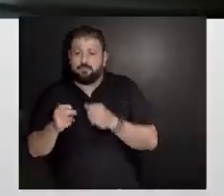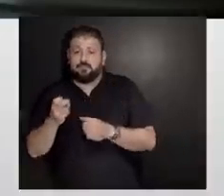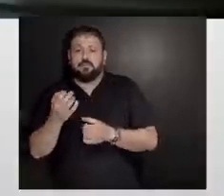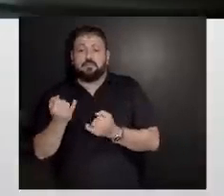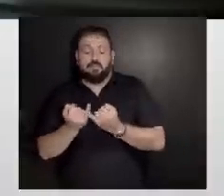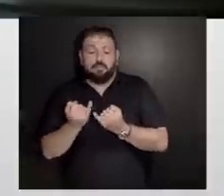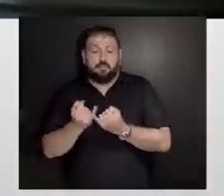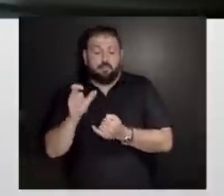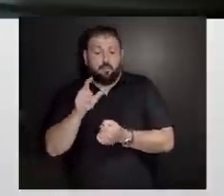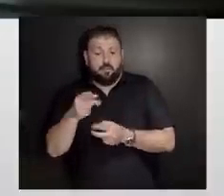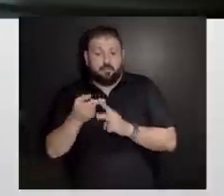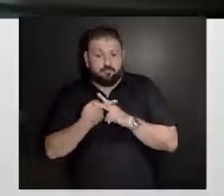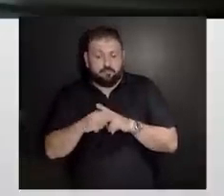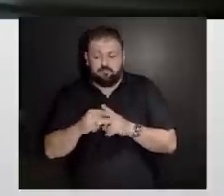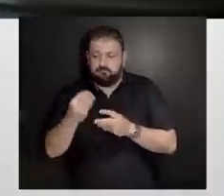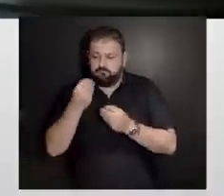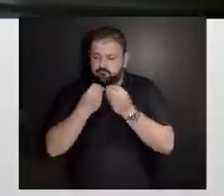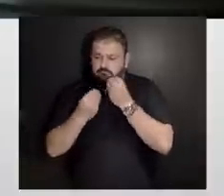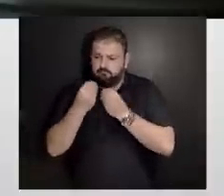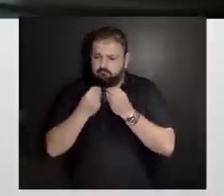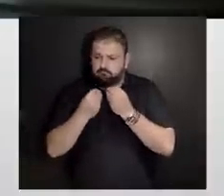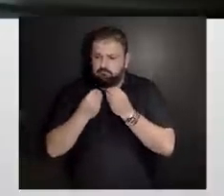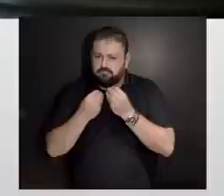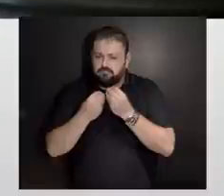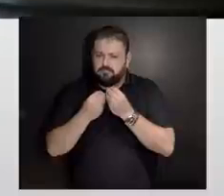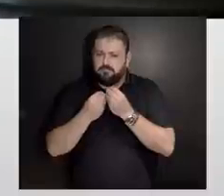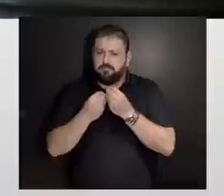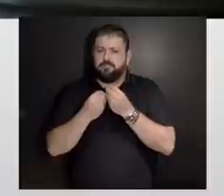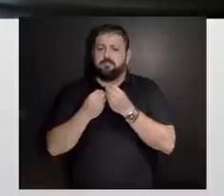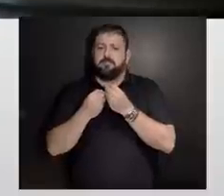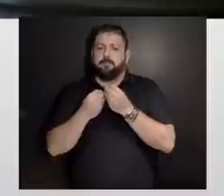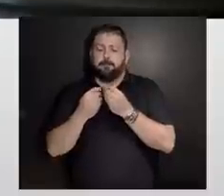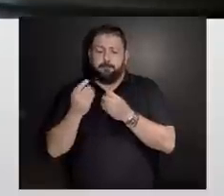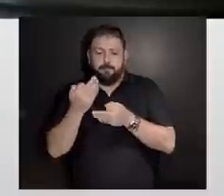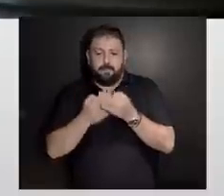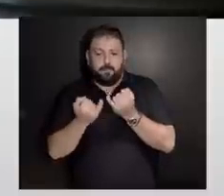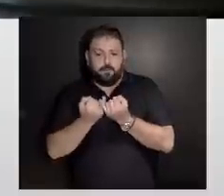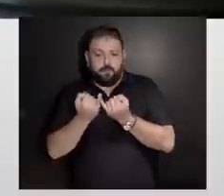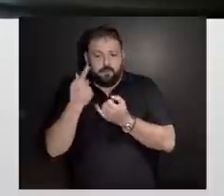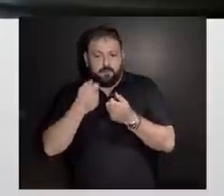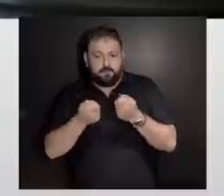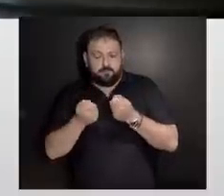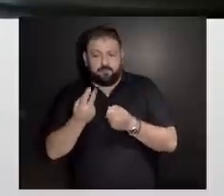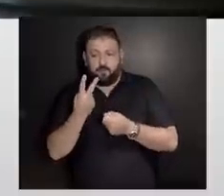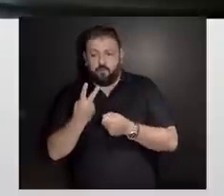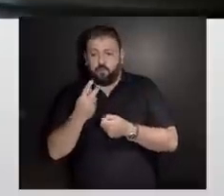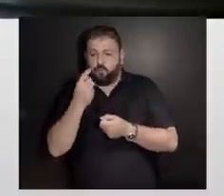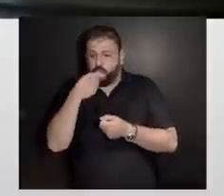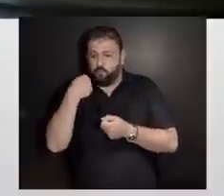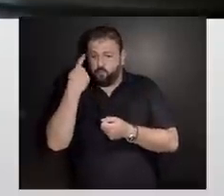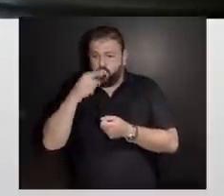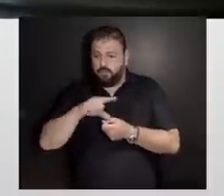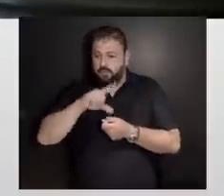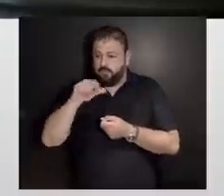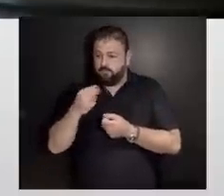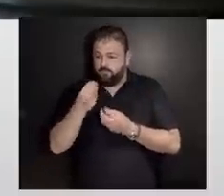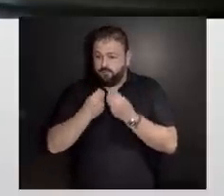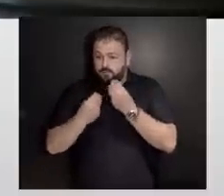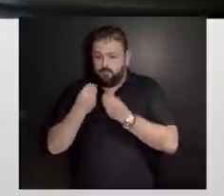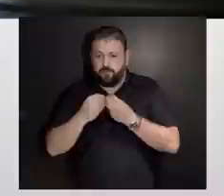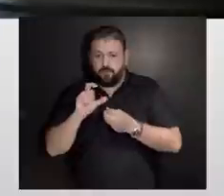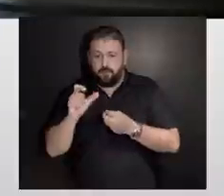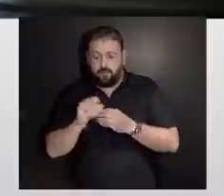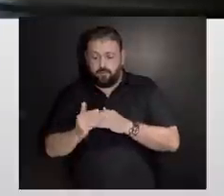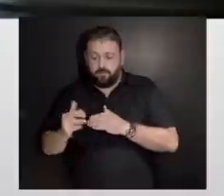al momento de consumir un alimento o revisar la medición de glucosa 2 horas después de haber consumido ese alimento, la lectura es mayor